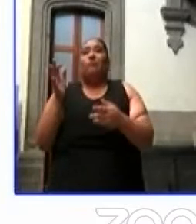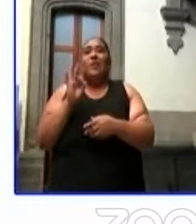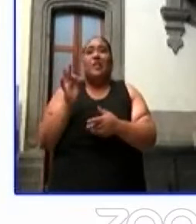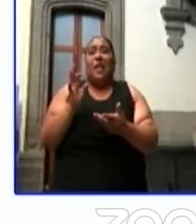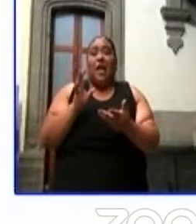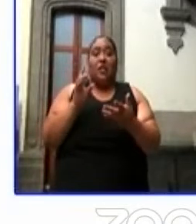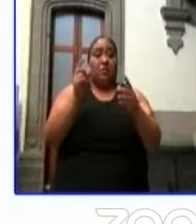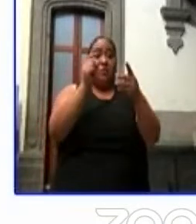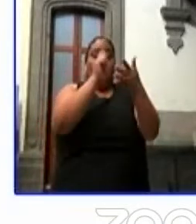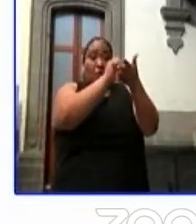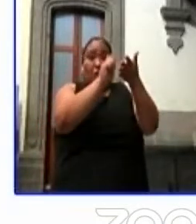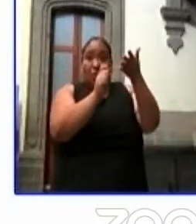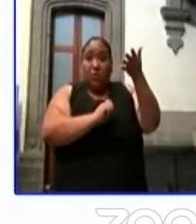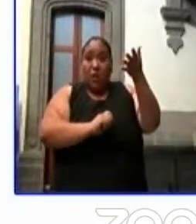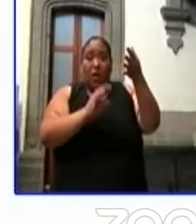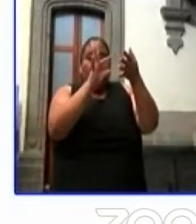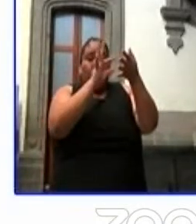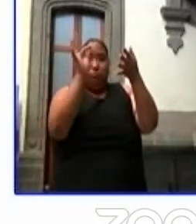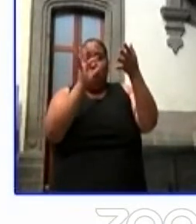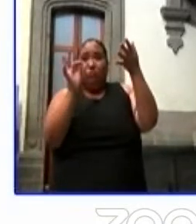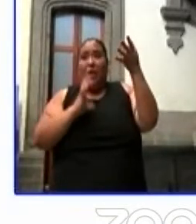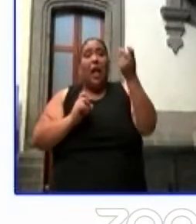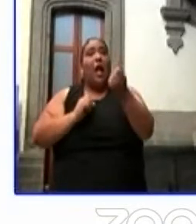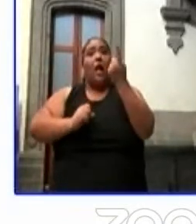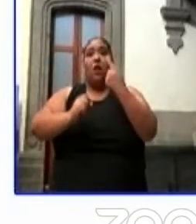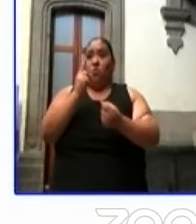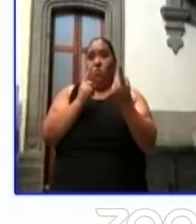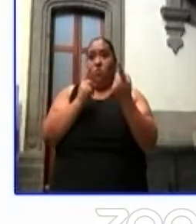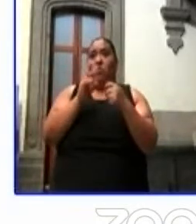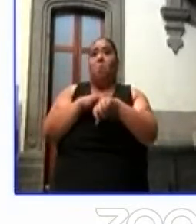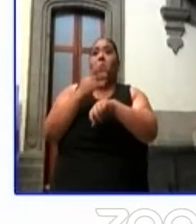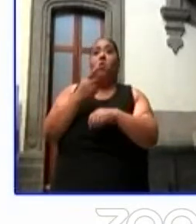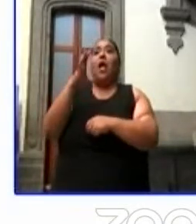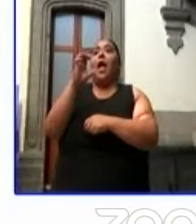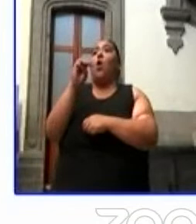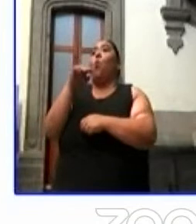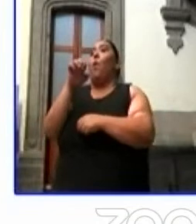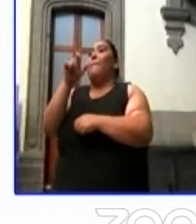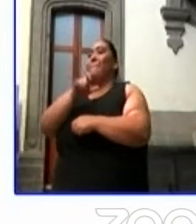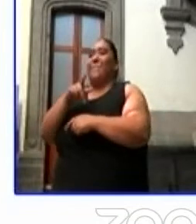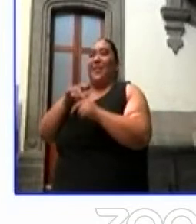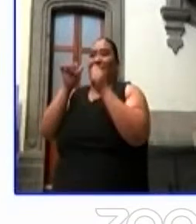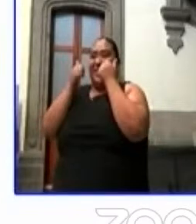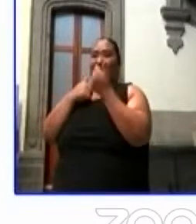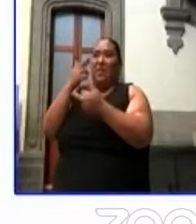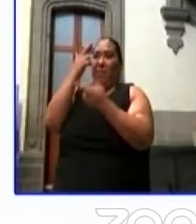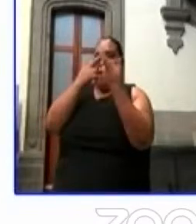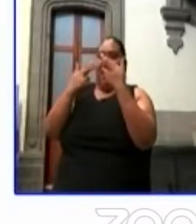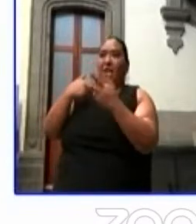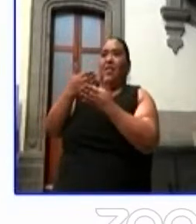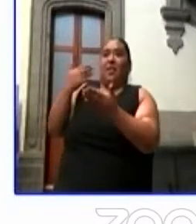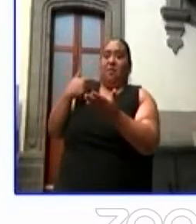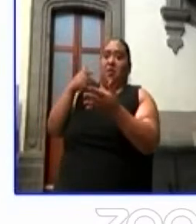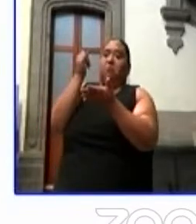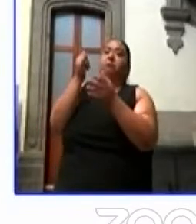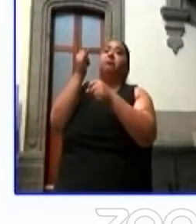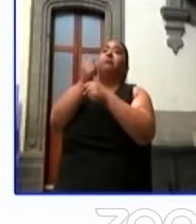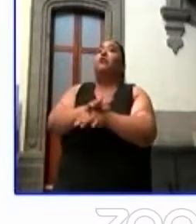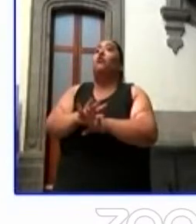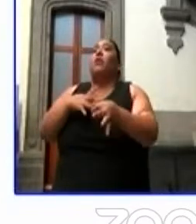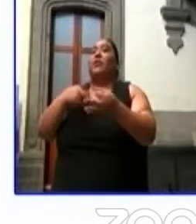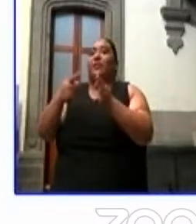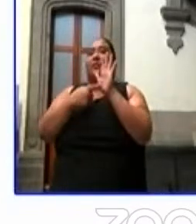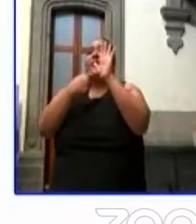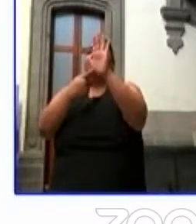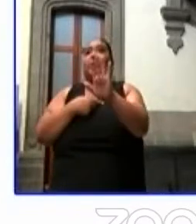porque sin duda, Cuamex siempre es muy ambicioso. Ustedes lo verán en el informe alternativo. Atendimos casi 17 artículos de